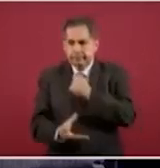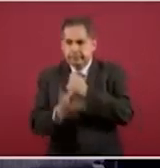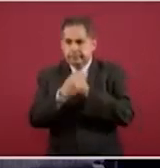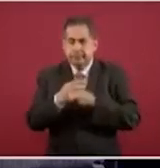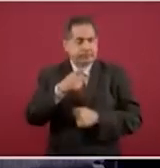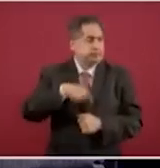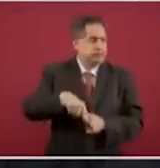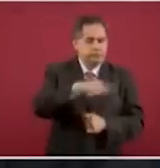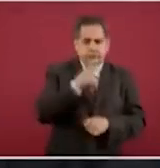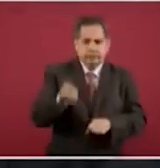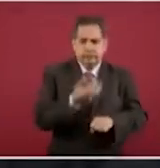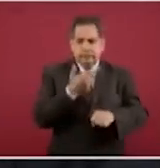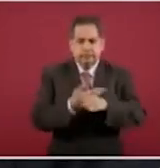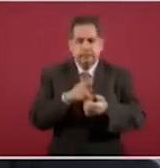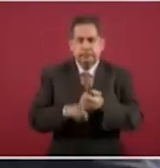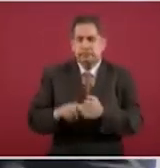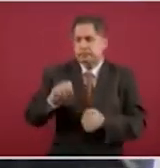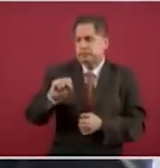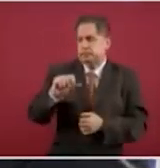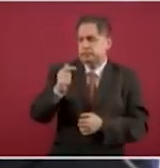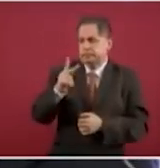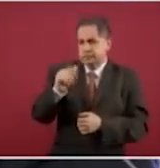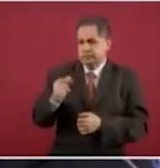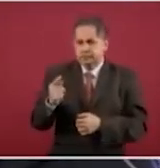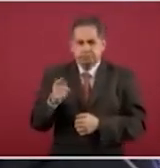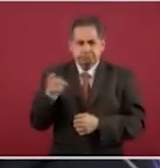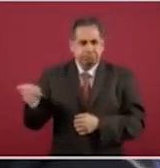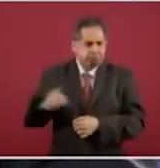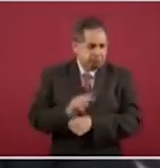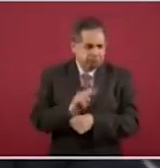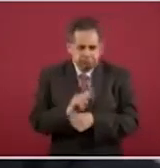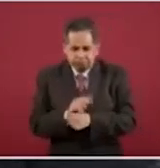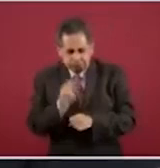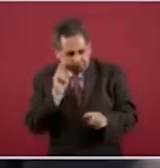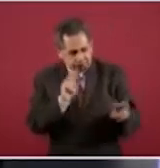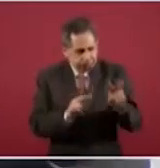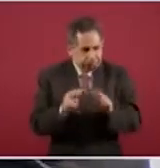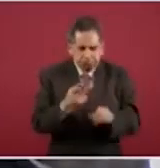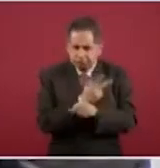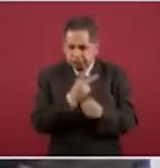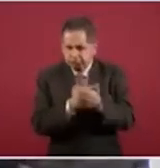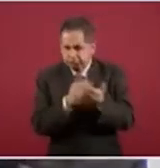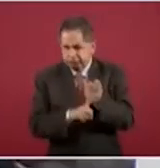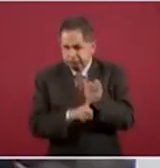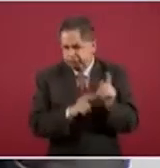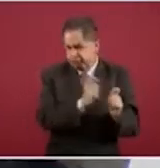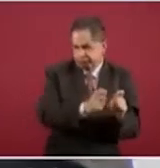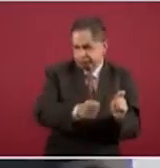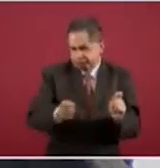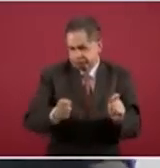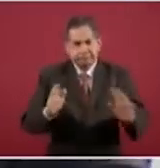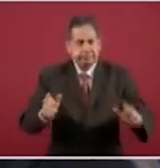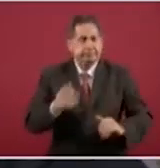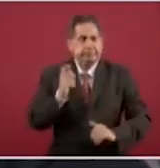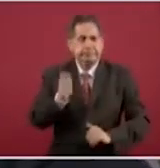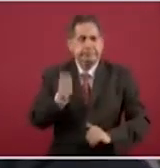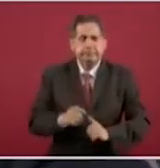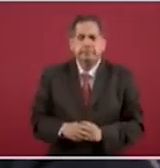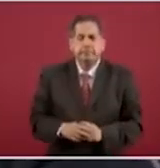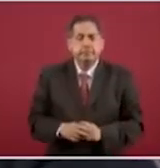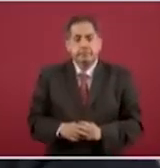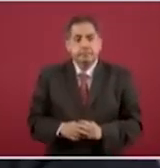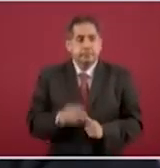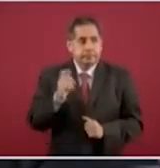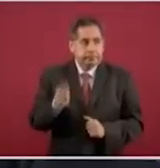de nuestro secretario de agricultura que está permanentemente pendiente del desarrollo de este programa en el